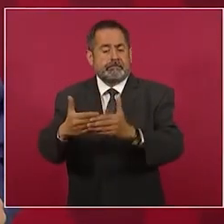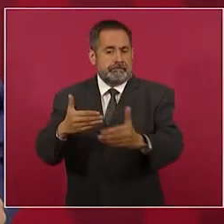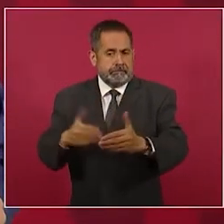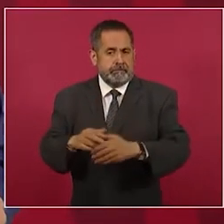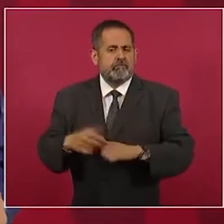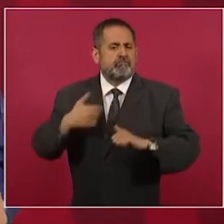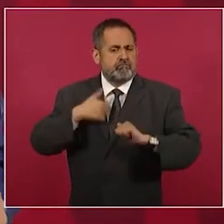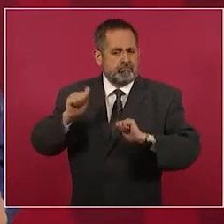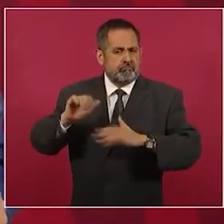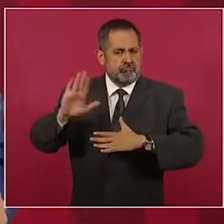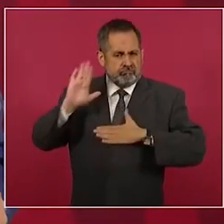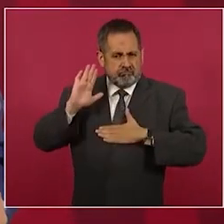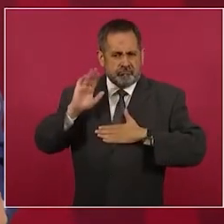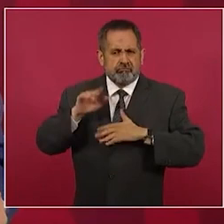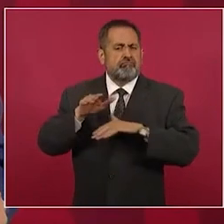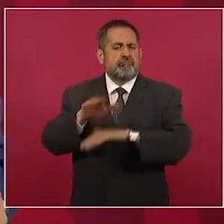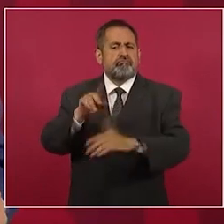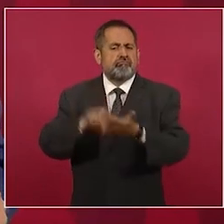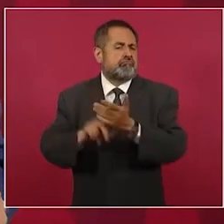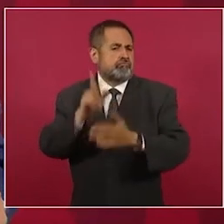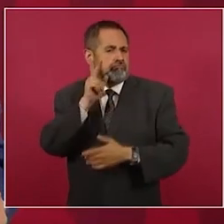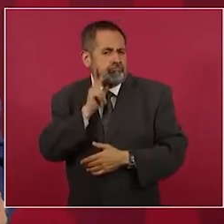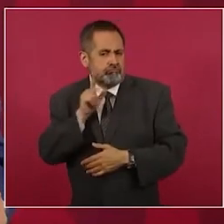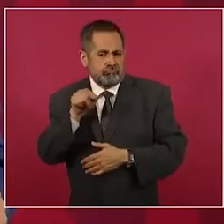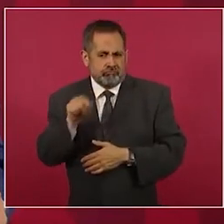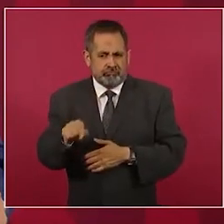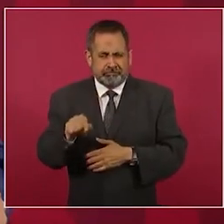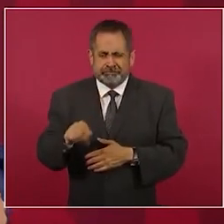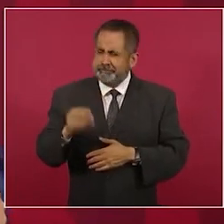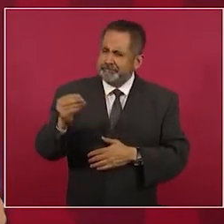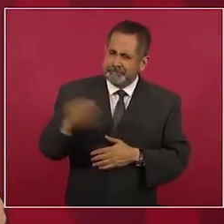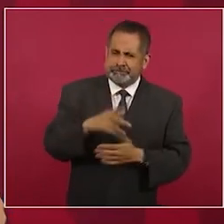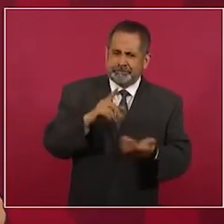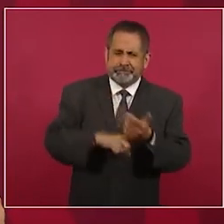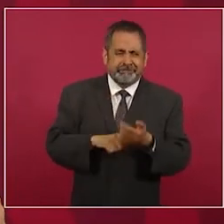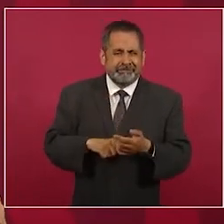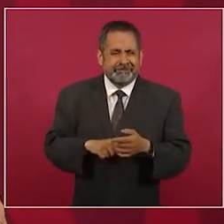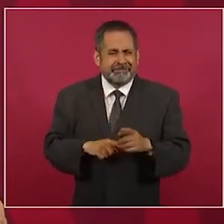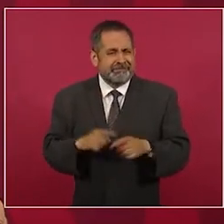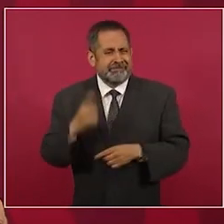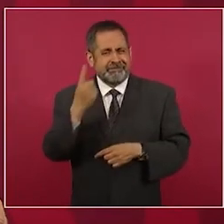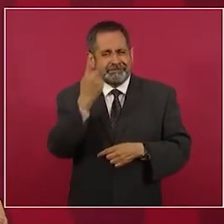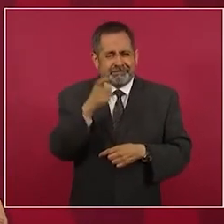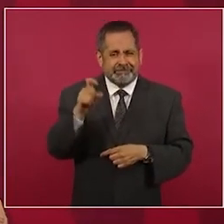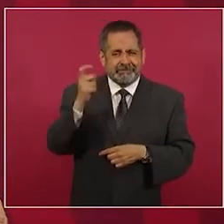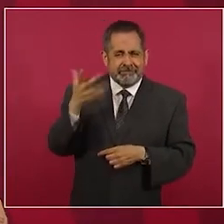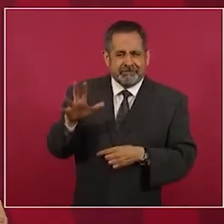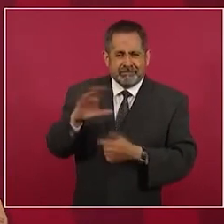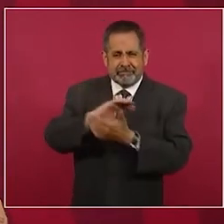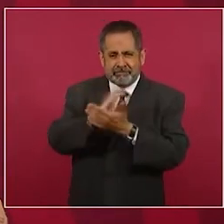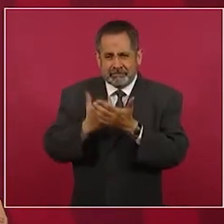compromiso en el caso del petróleo. A pesar de que entregaron 110 contratos